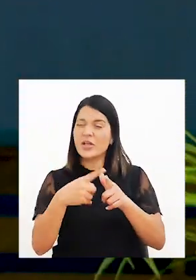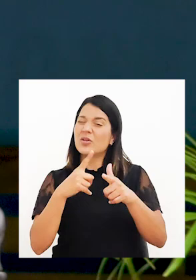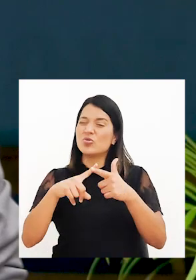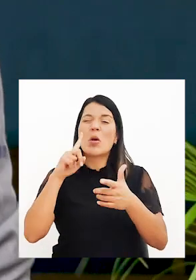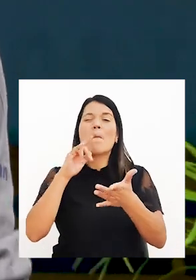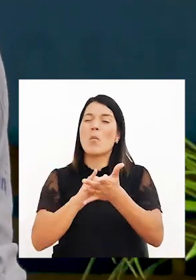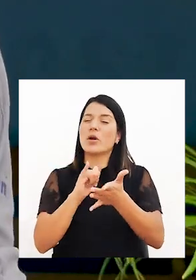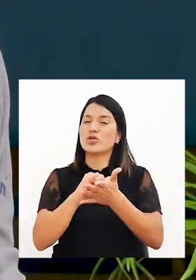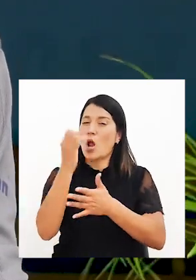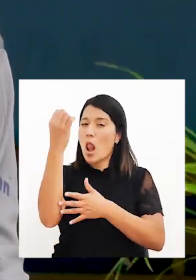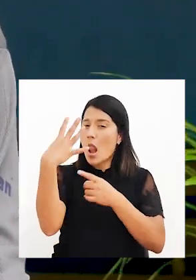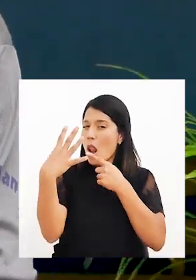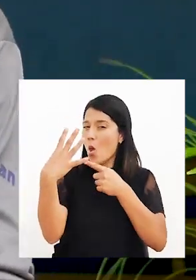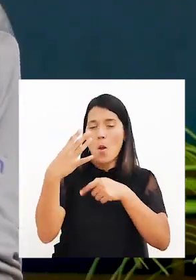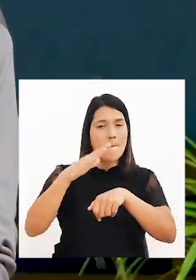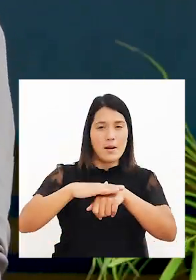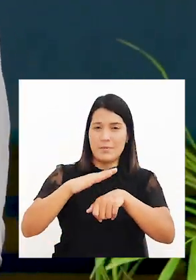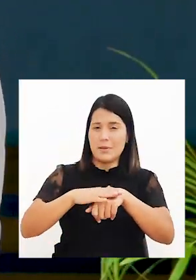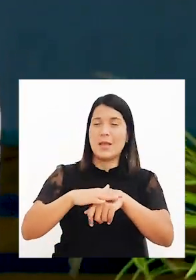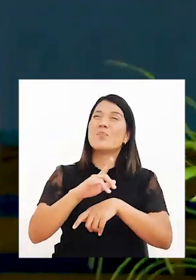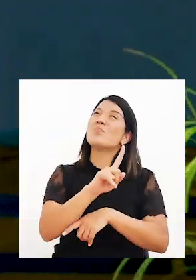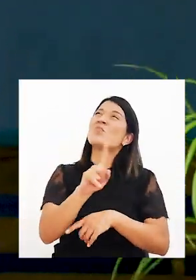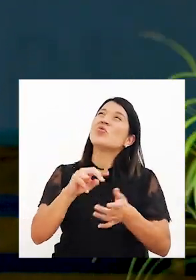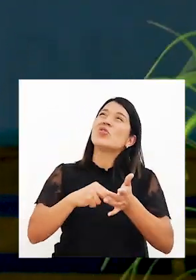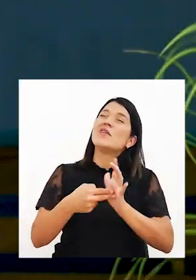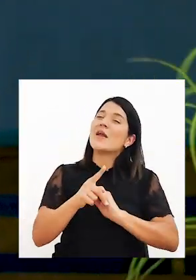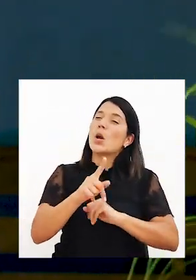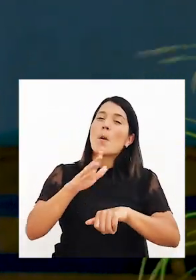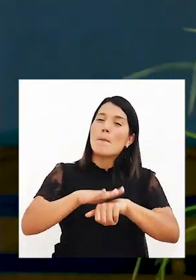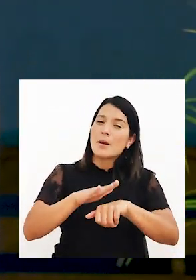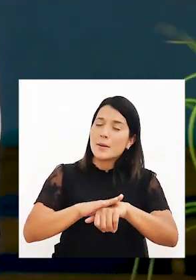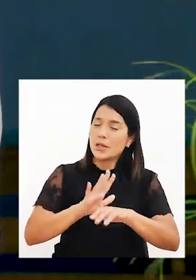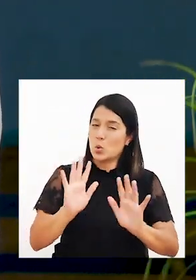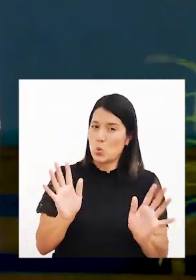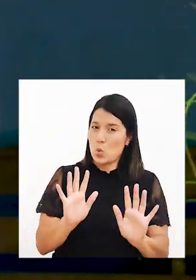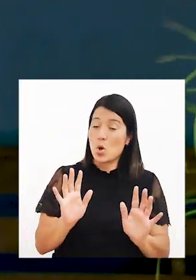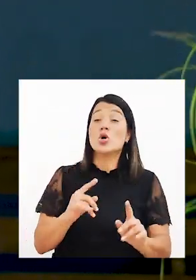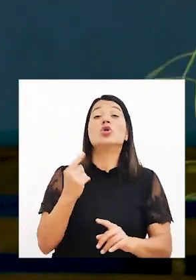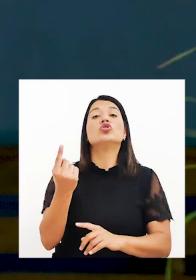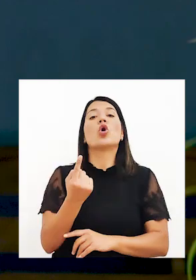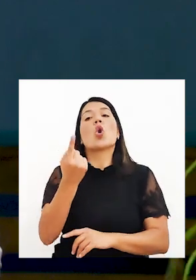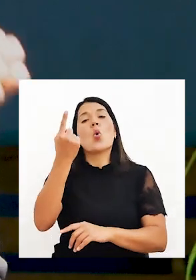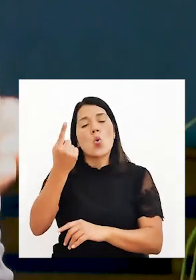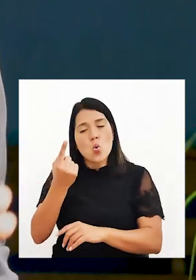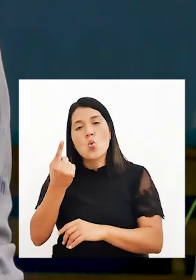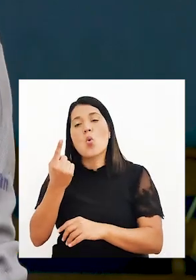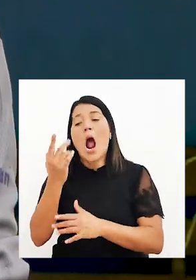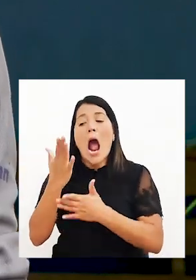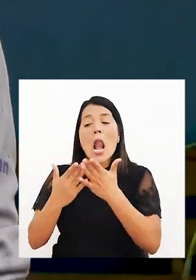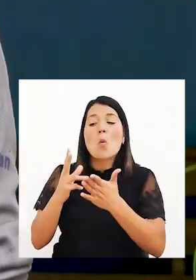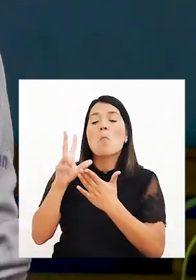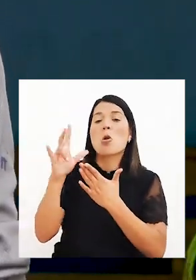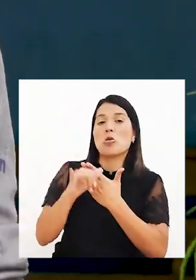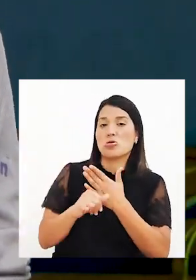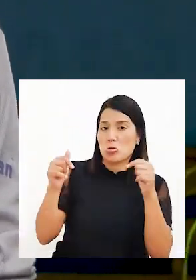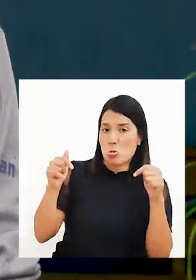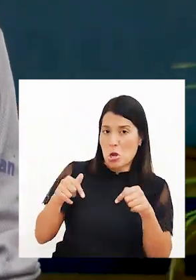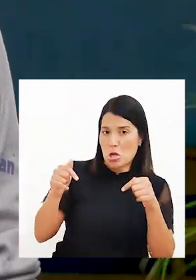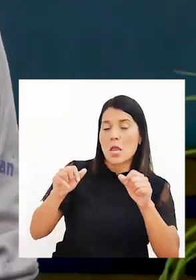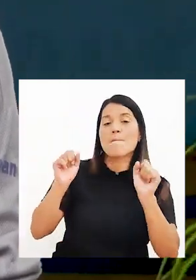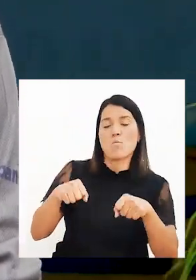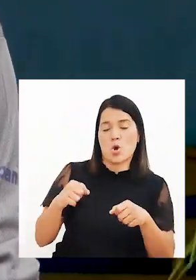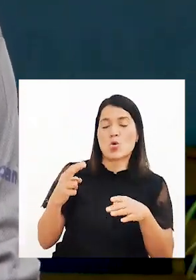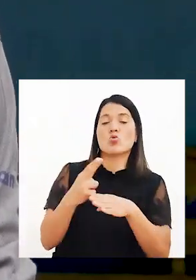luz no está permitida. No es que no está permitida, sino que solamente hay un tipo de algunos proyectos aquí que son los que